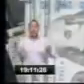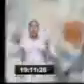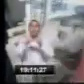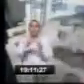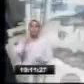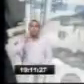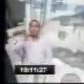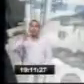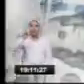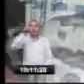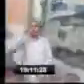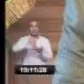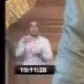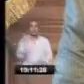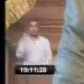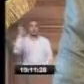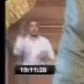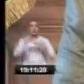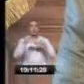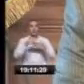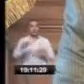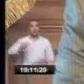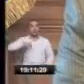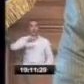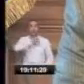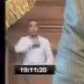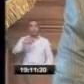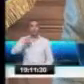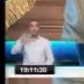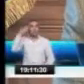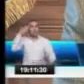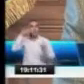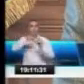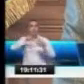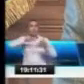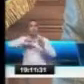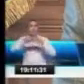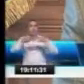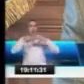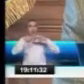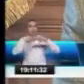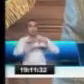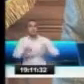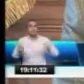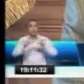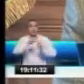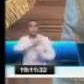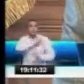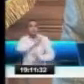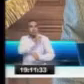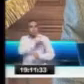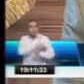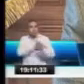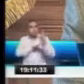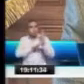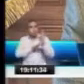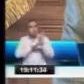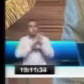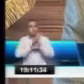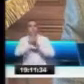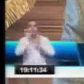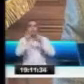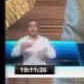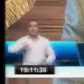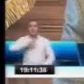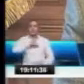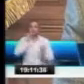los $1,000 millones. Tenemos la expectativa de que esta relación siga fortaleciéndose, de que siga creciendo y poder contar con